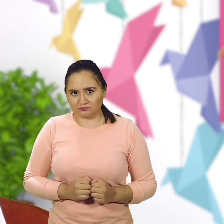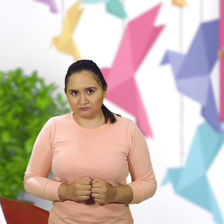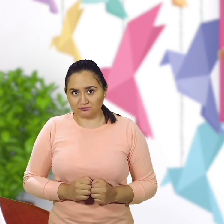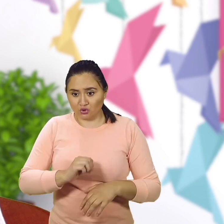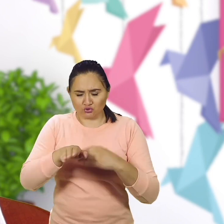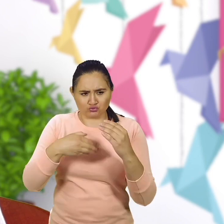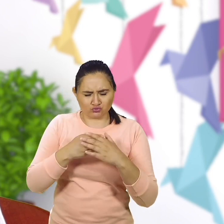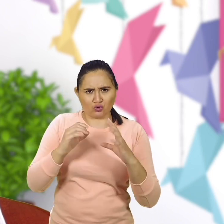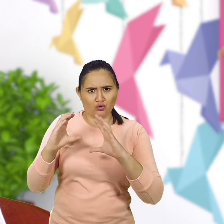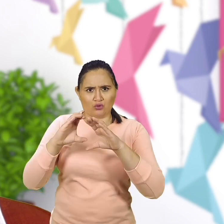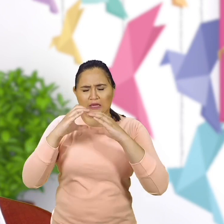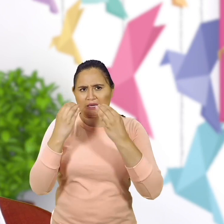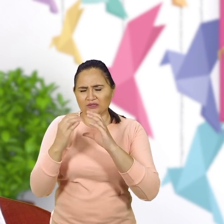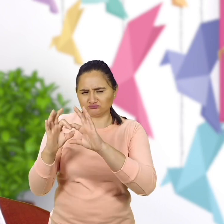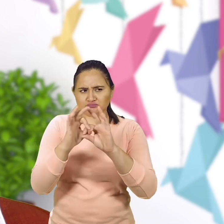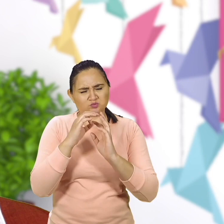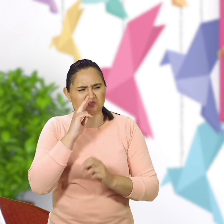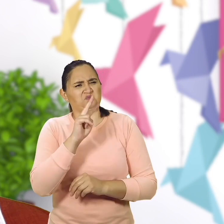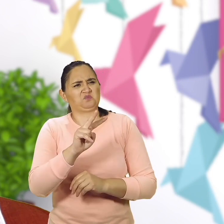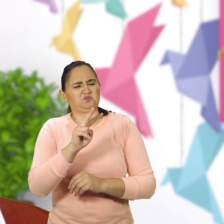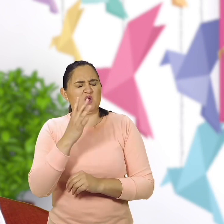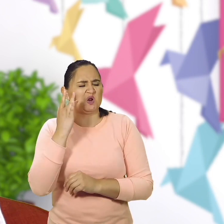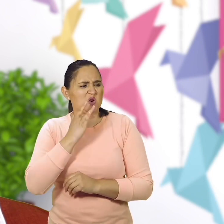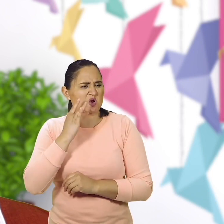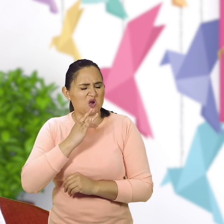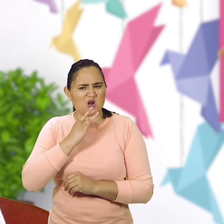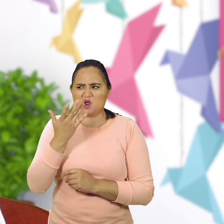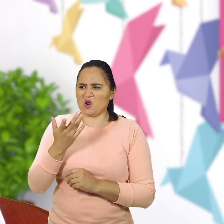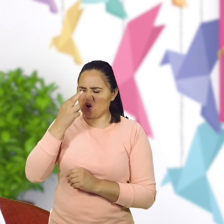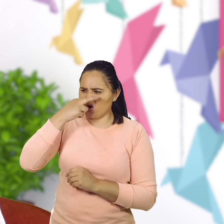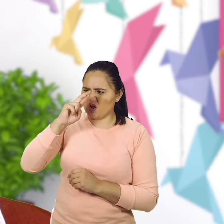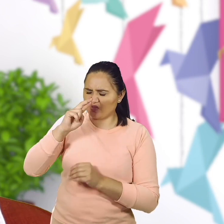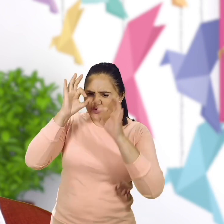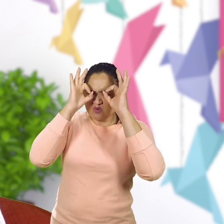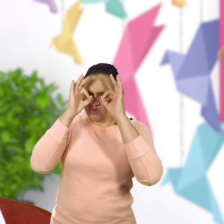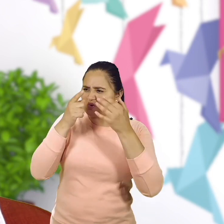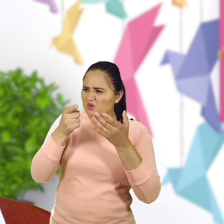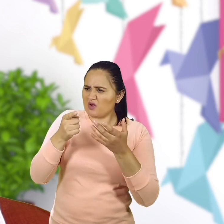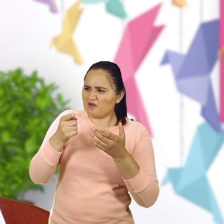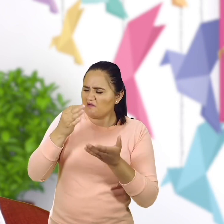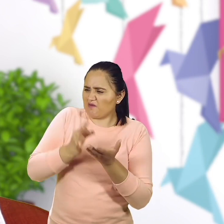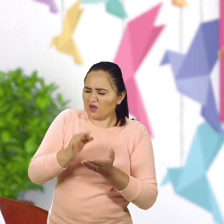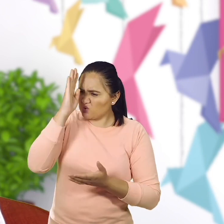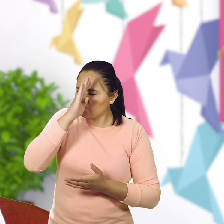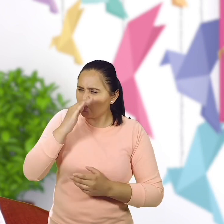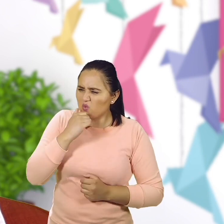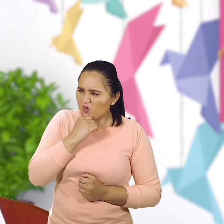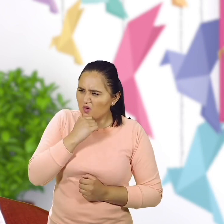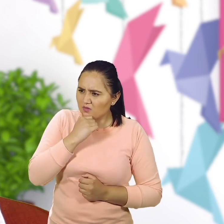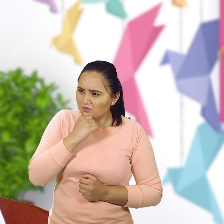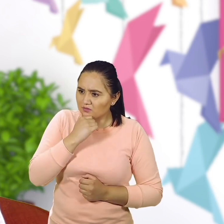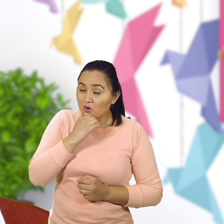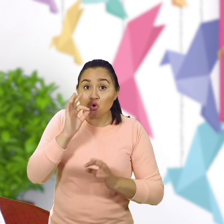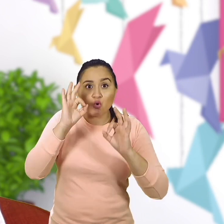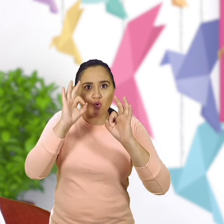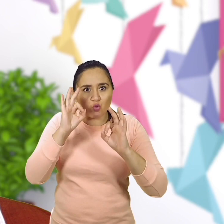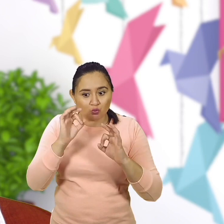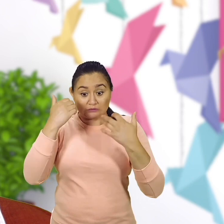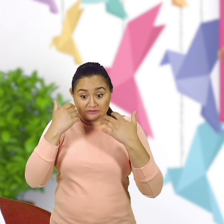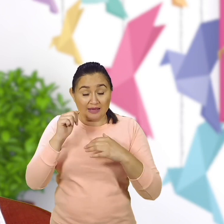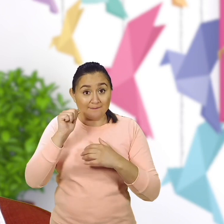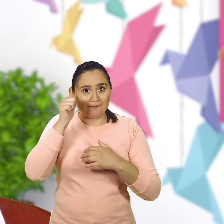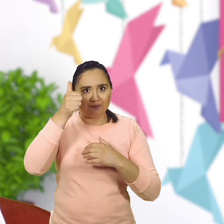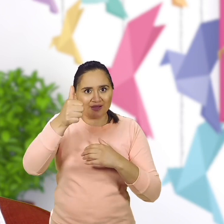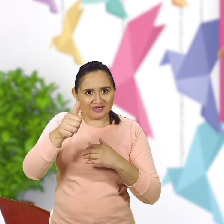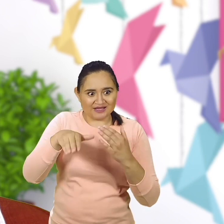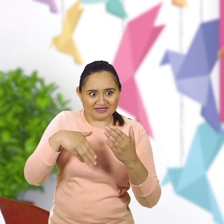faltó, lo cual sorprendió a todos, ya que había tenido siempre una asistencia intachable. Al día siguiente, la